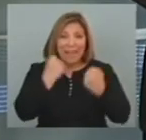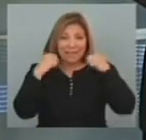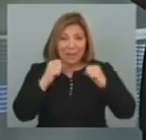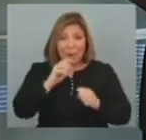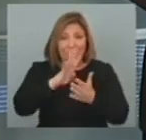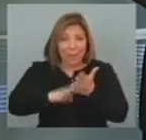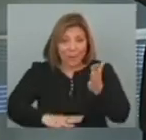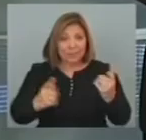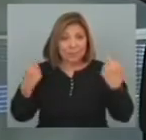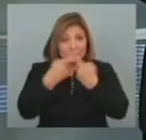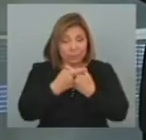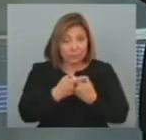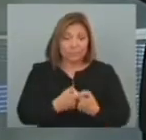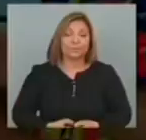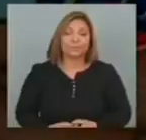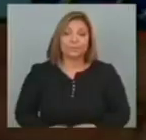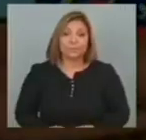Barcelona Se encontraron Y esto fue lo que pasó